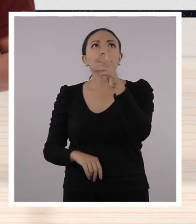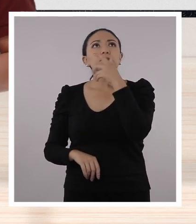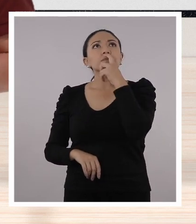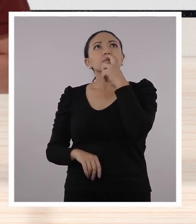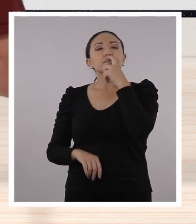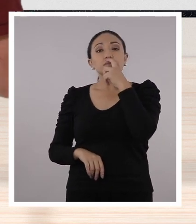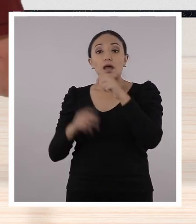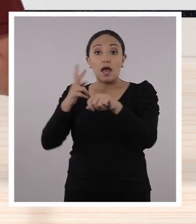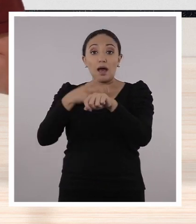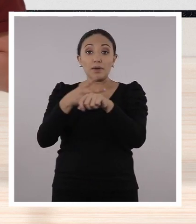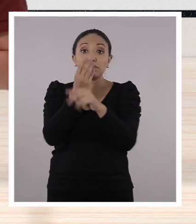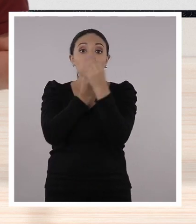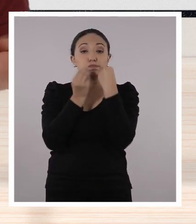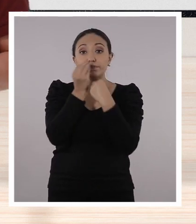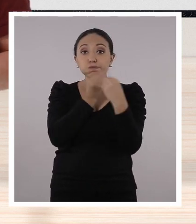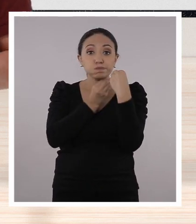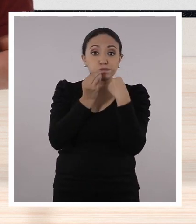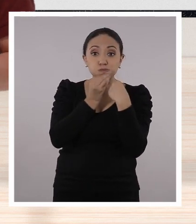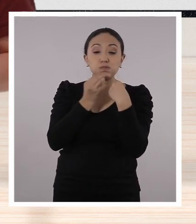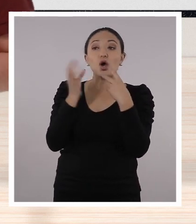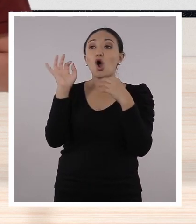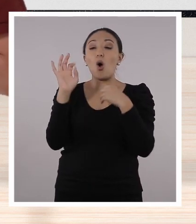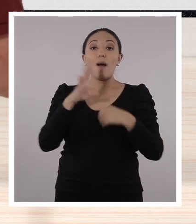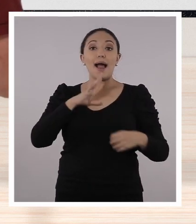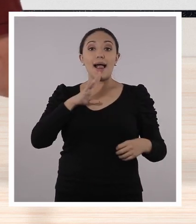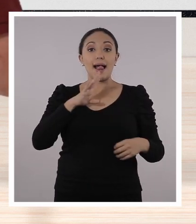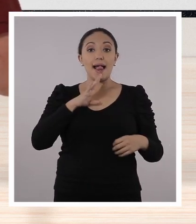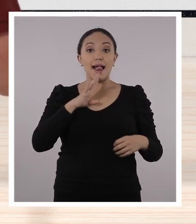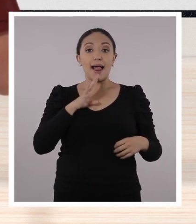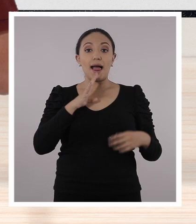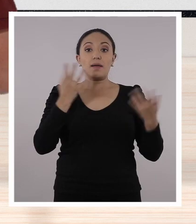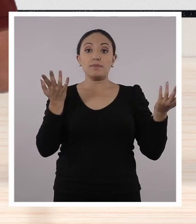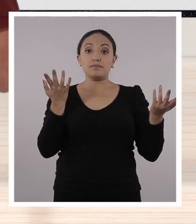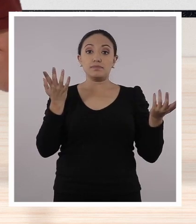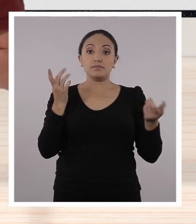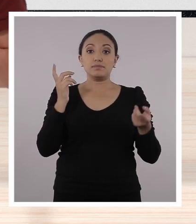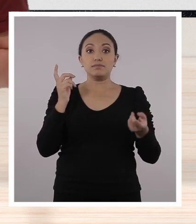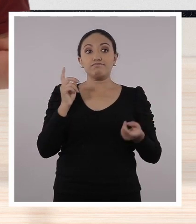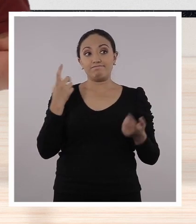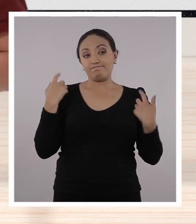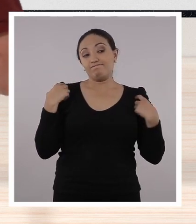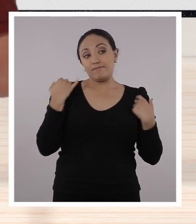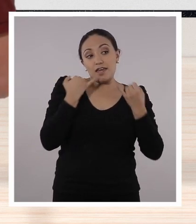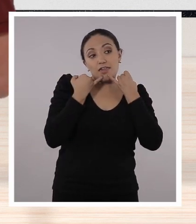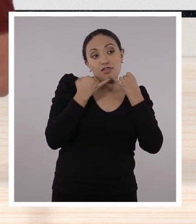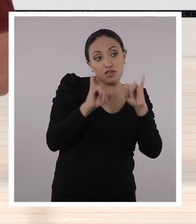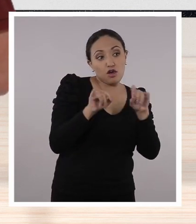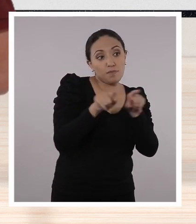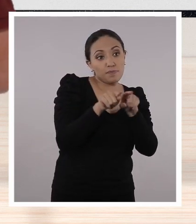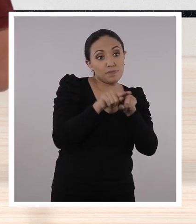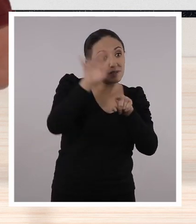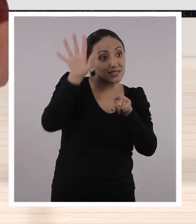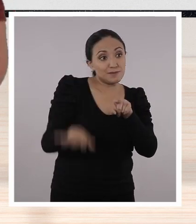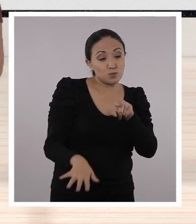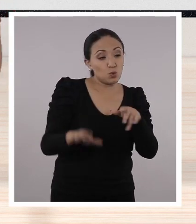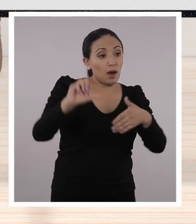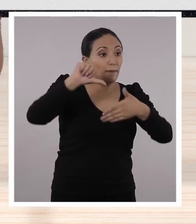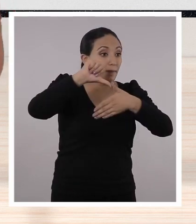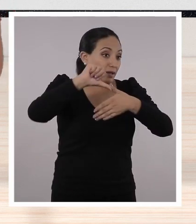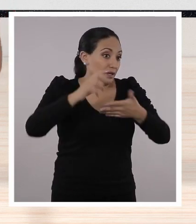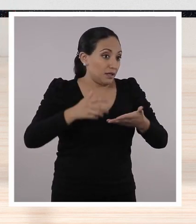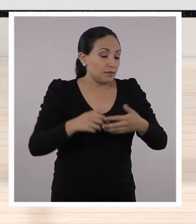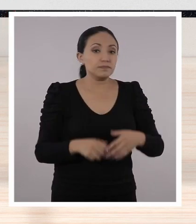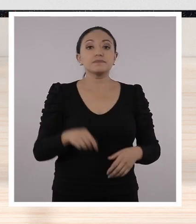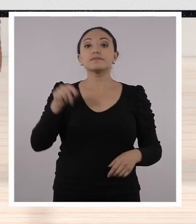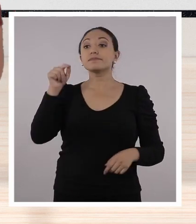por ejemplo, a veces la comida o la forma de hablar, especialmente el idioma, ¿no? Exacto, pero todo